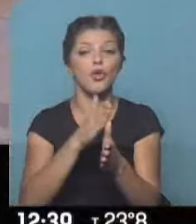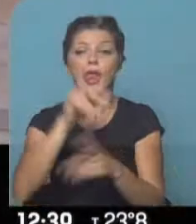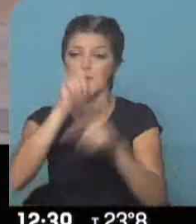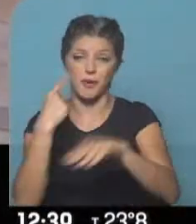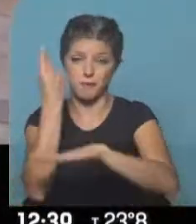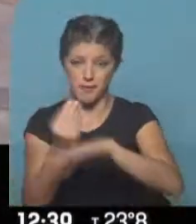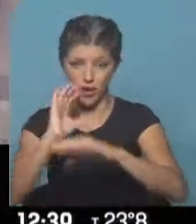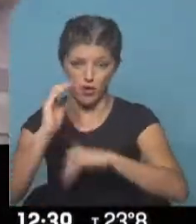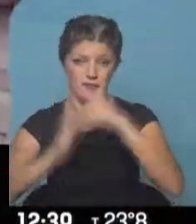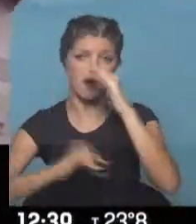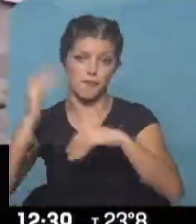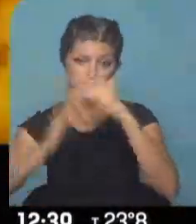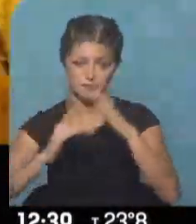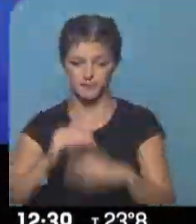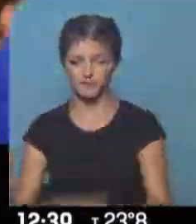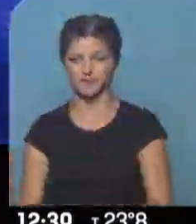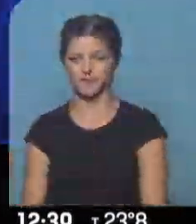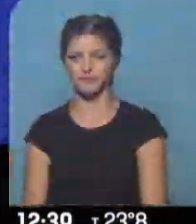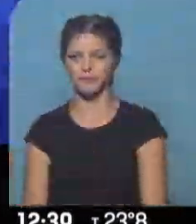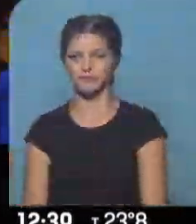los colombianos.